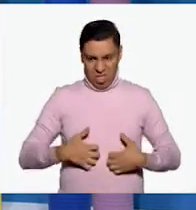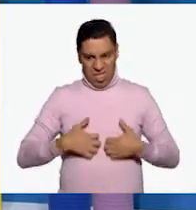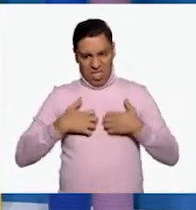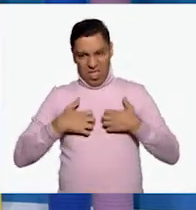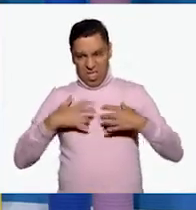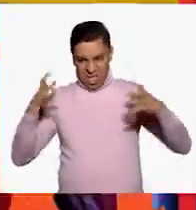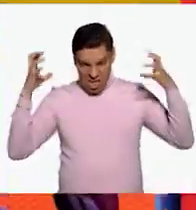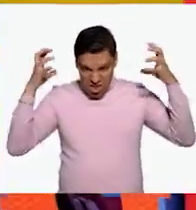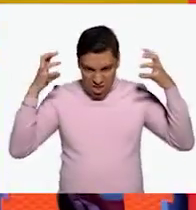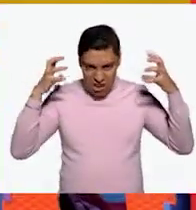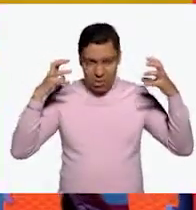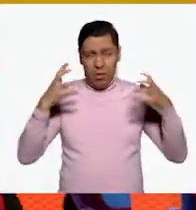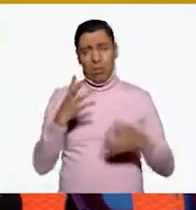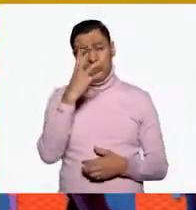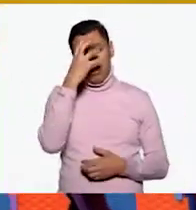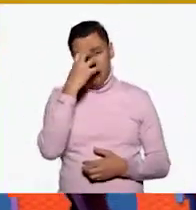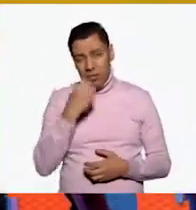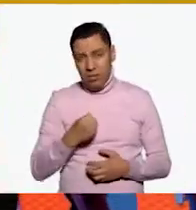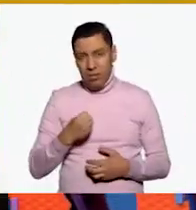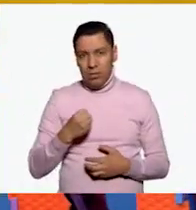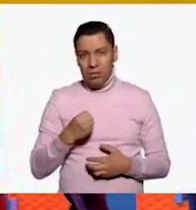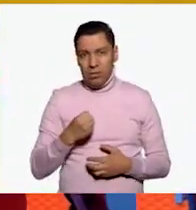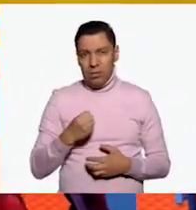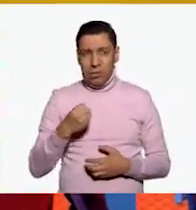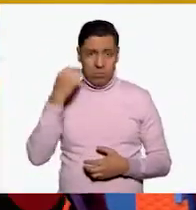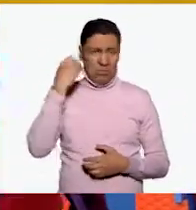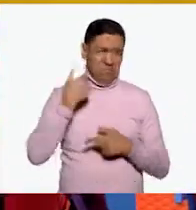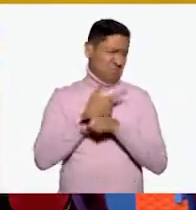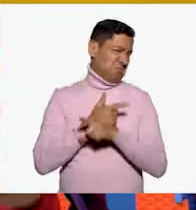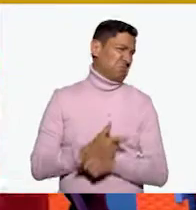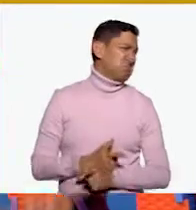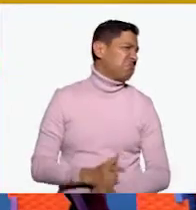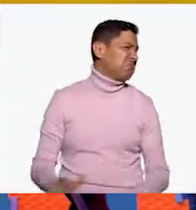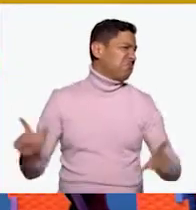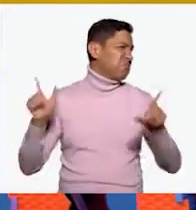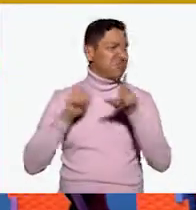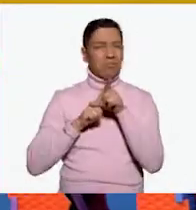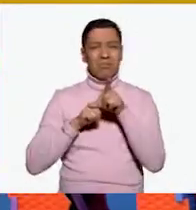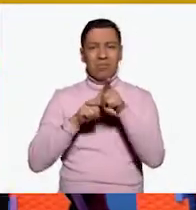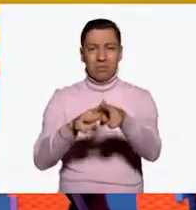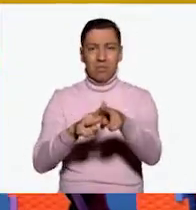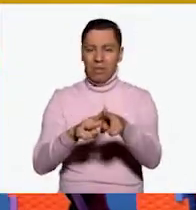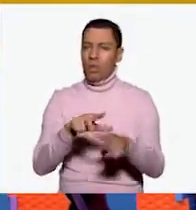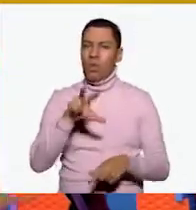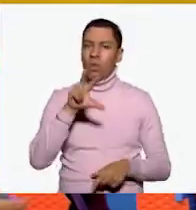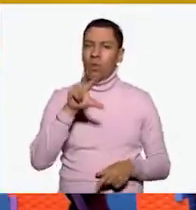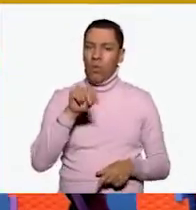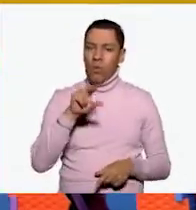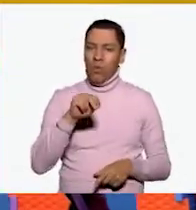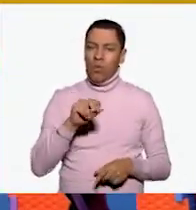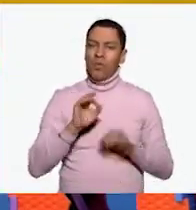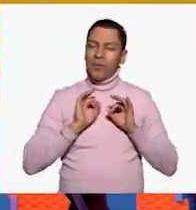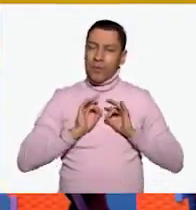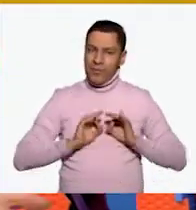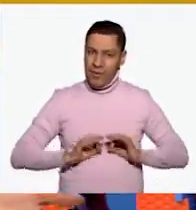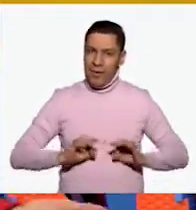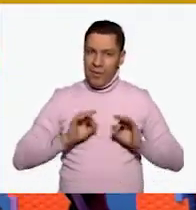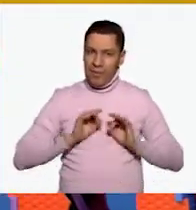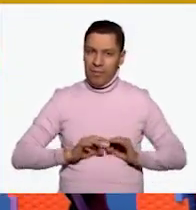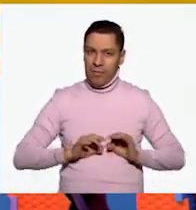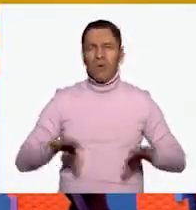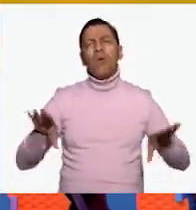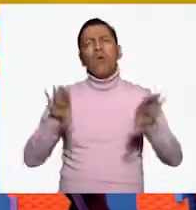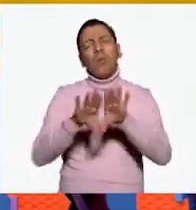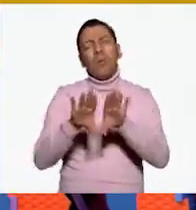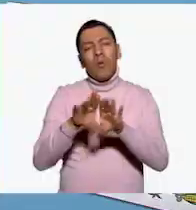la forma en que actuó y pensó en cómo podía actuar de mejor manera para no ocasionar molestias a sus